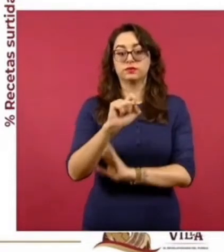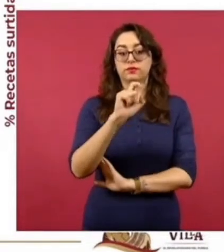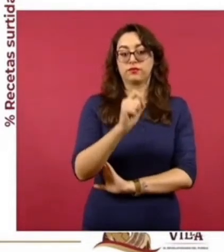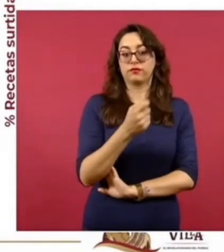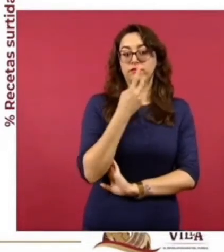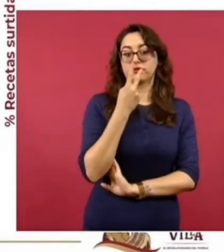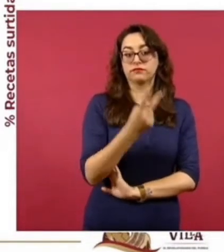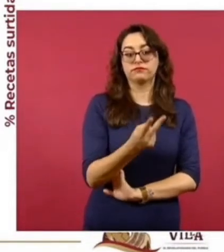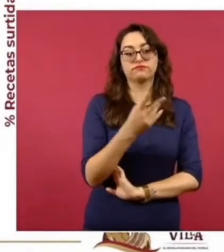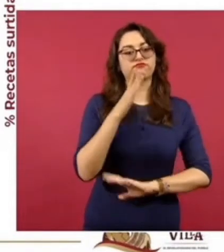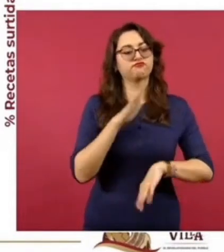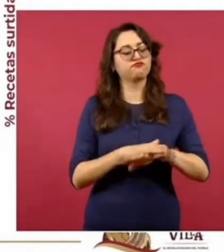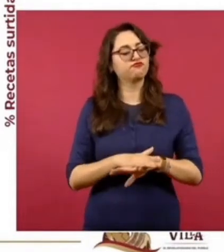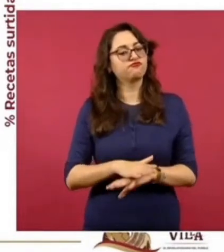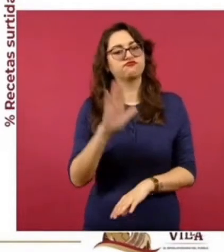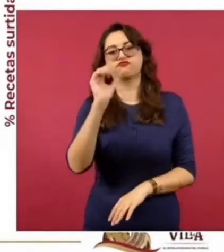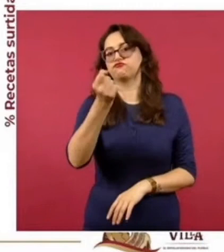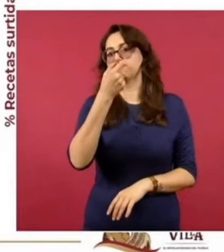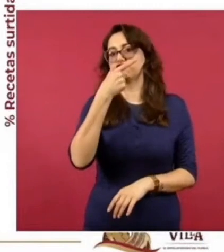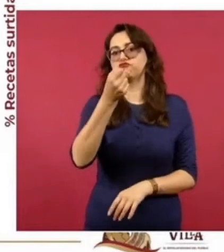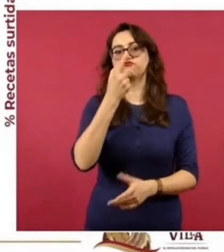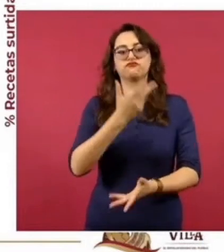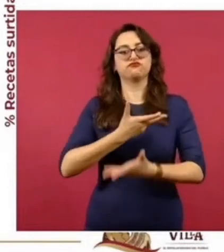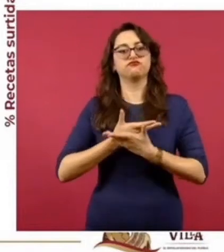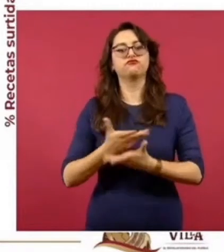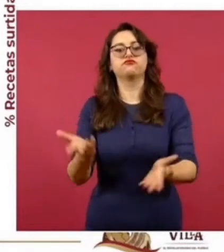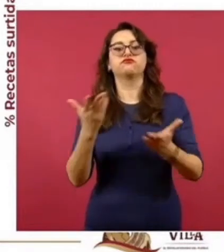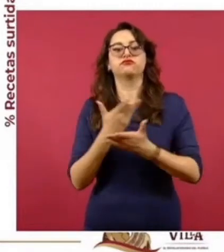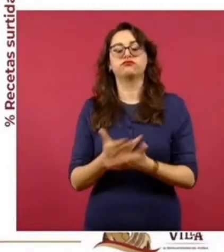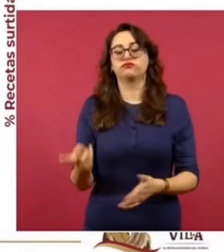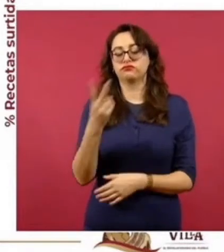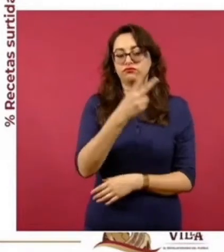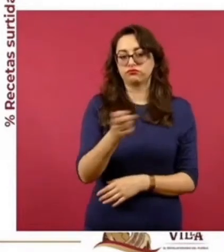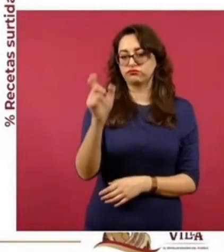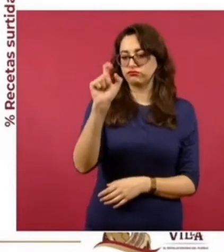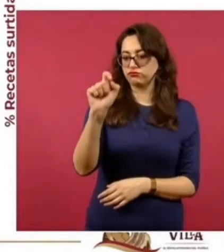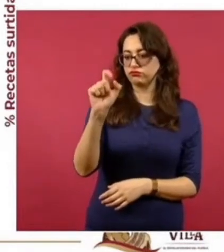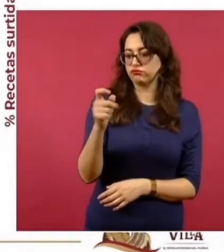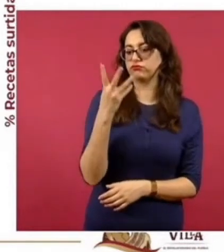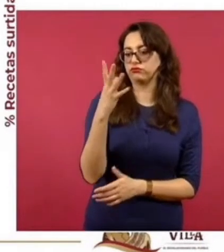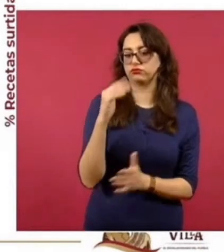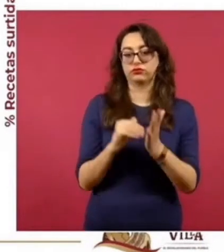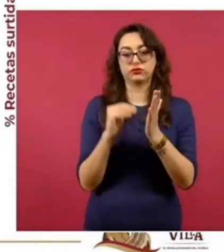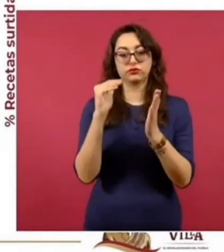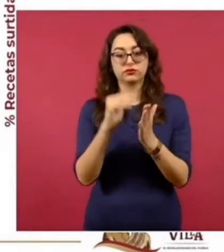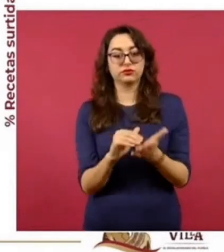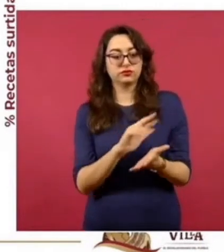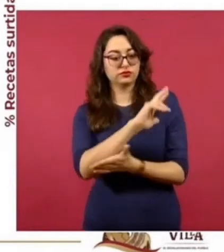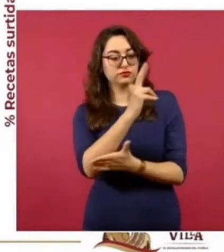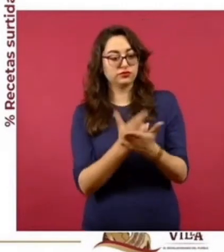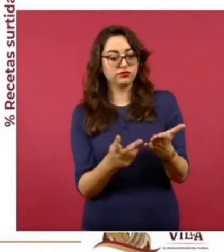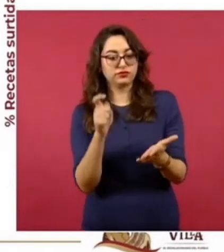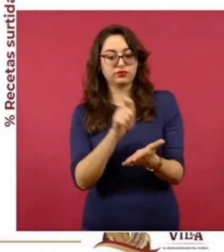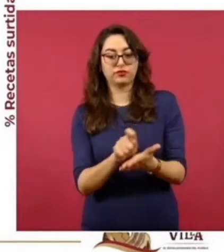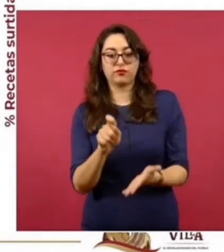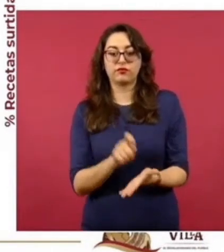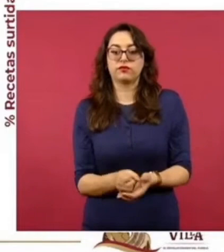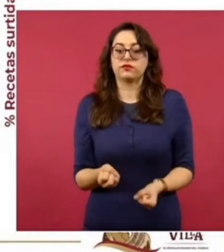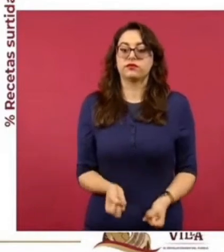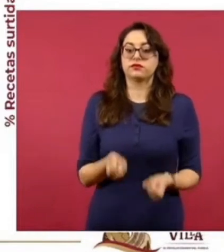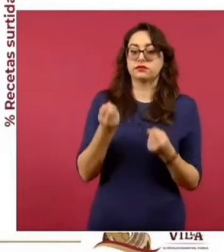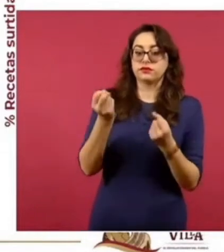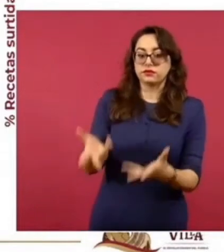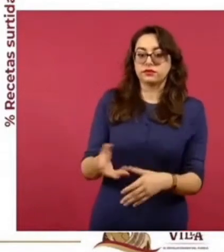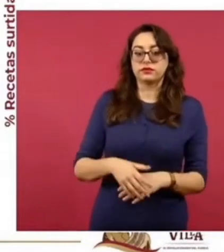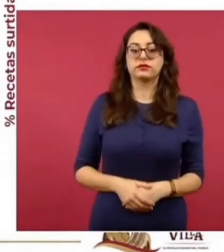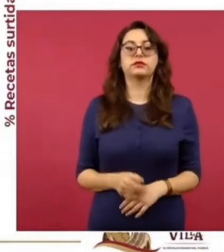mayor surtimiento de recetas en el IMSS, con 224 millones de recetas surtidas. Se habla mucho del 2018. En